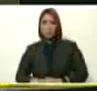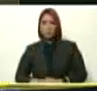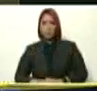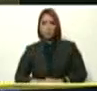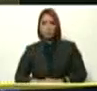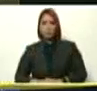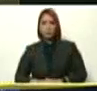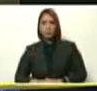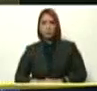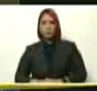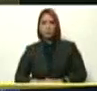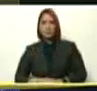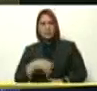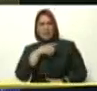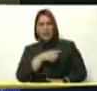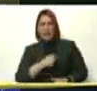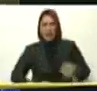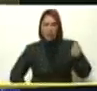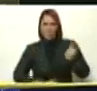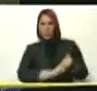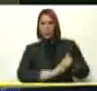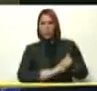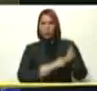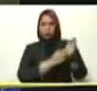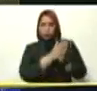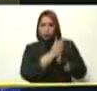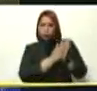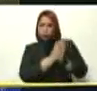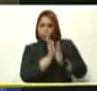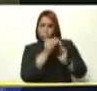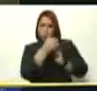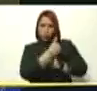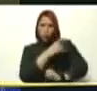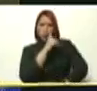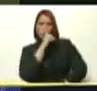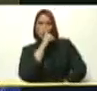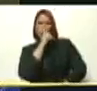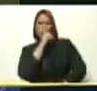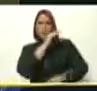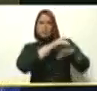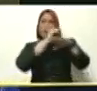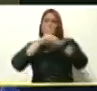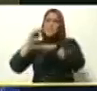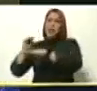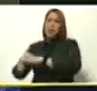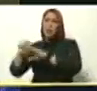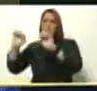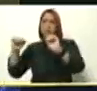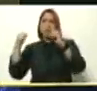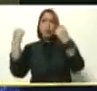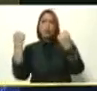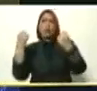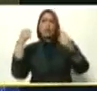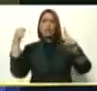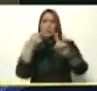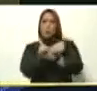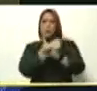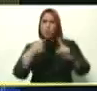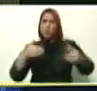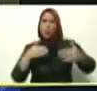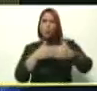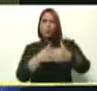Fue cómplice de los llamados a sanciones y bloqueo contra el país.